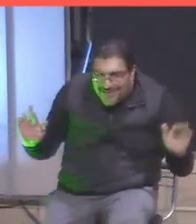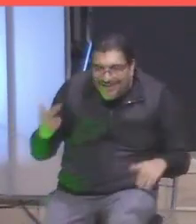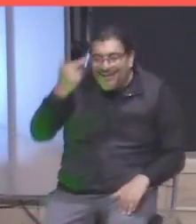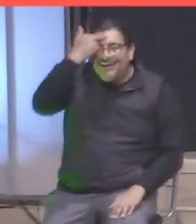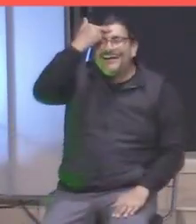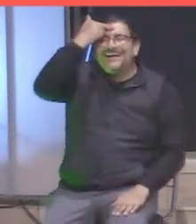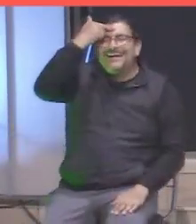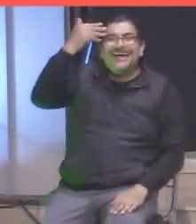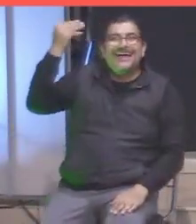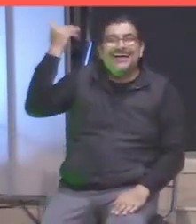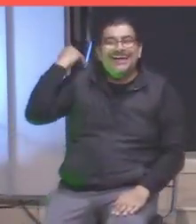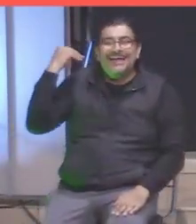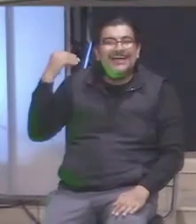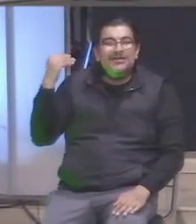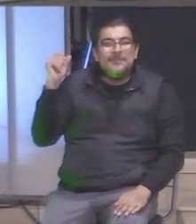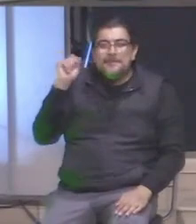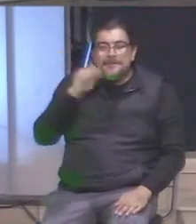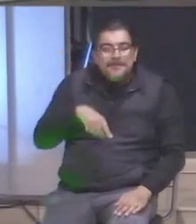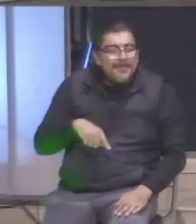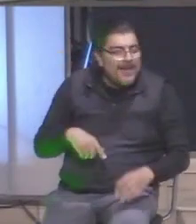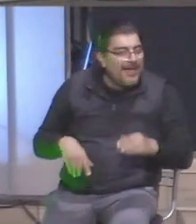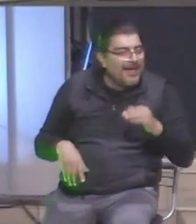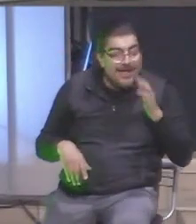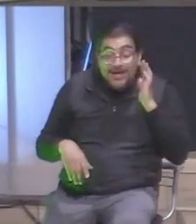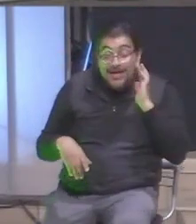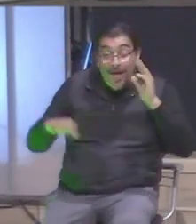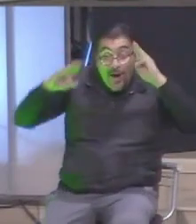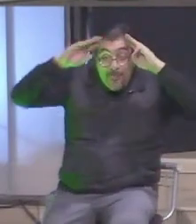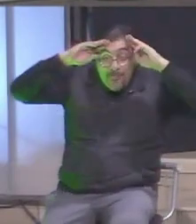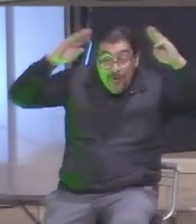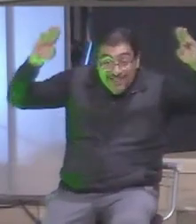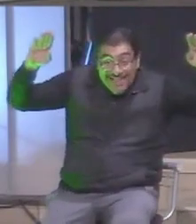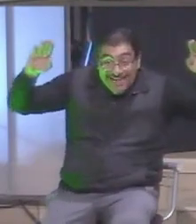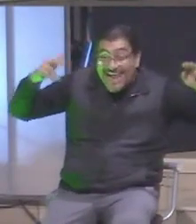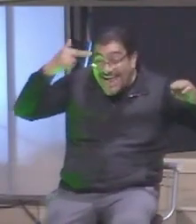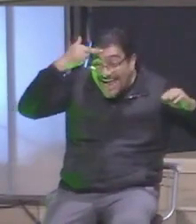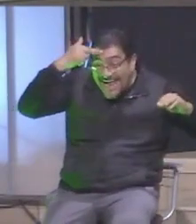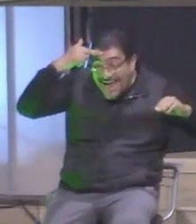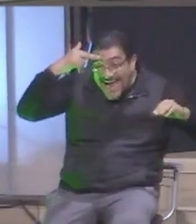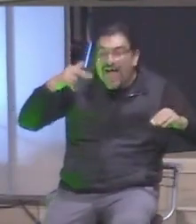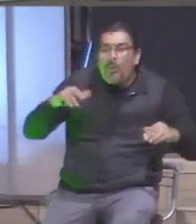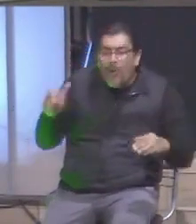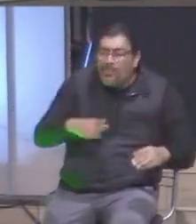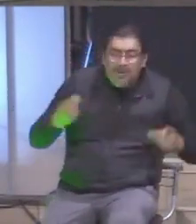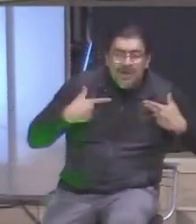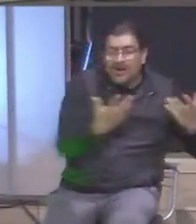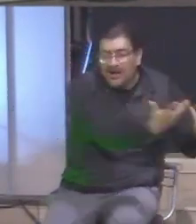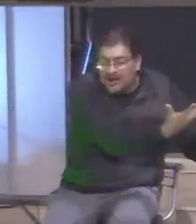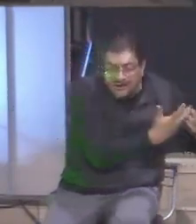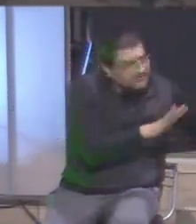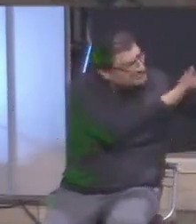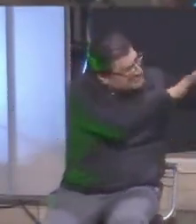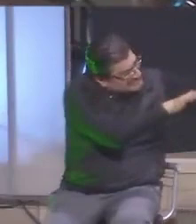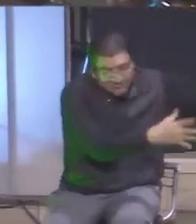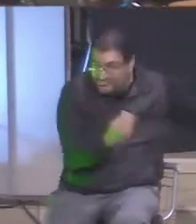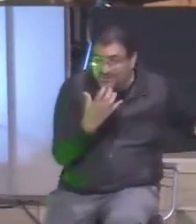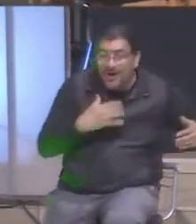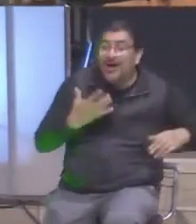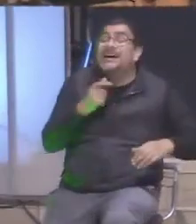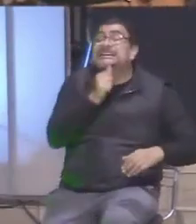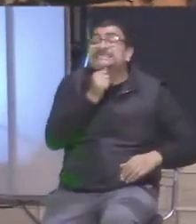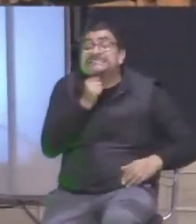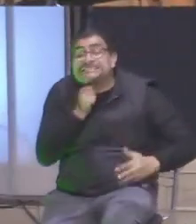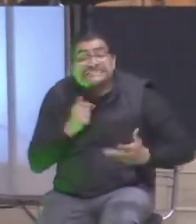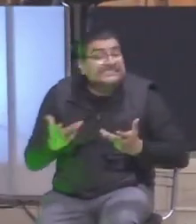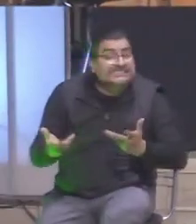que pasó con Moisés en las aguas de mara se acuerdan dice dice que el pueblo de Israel tenía